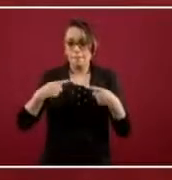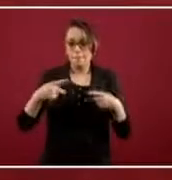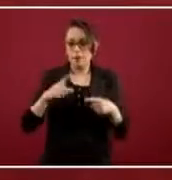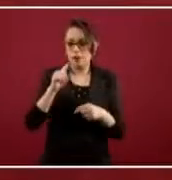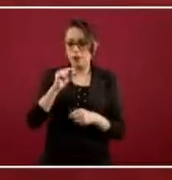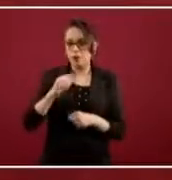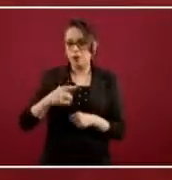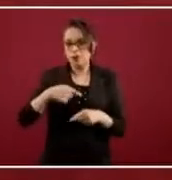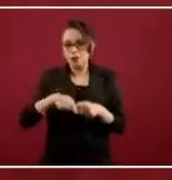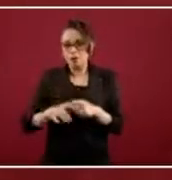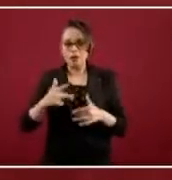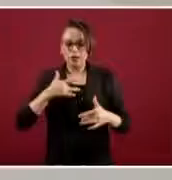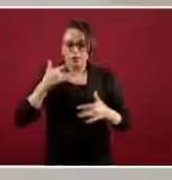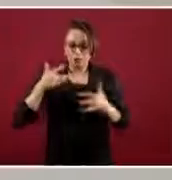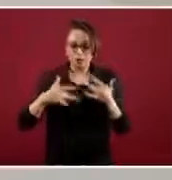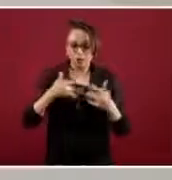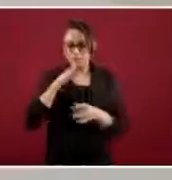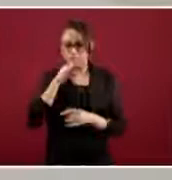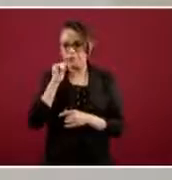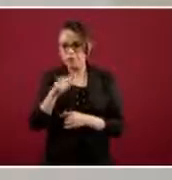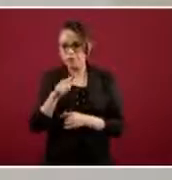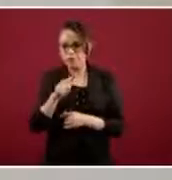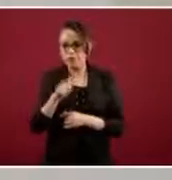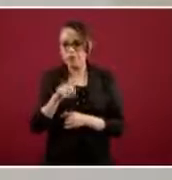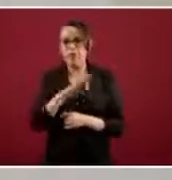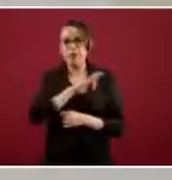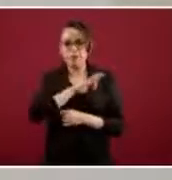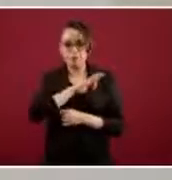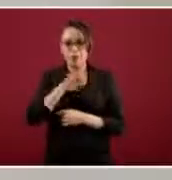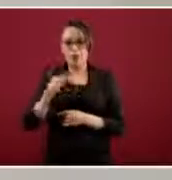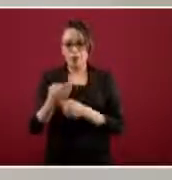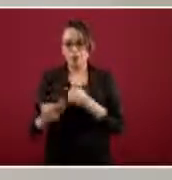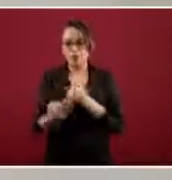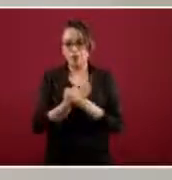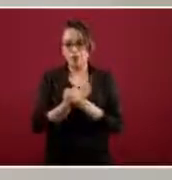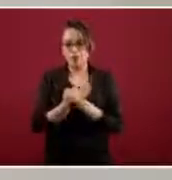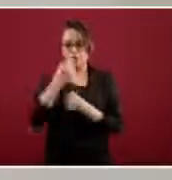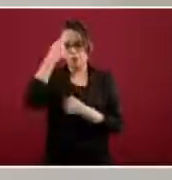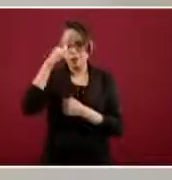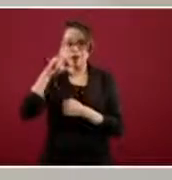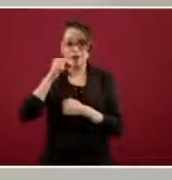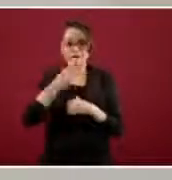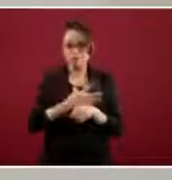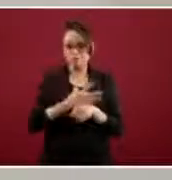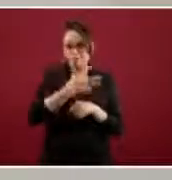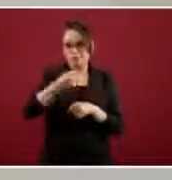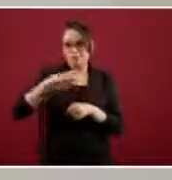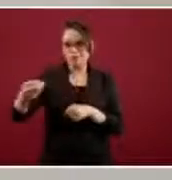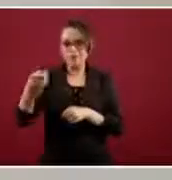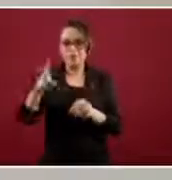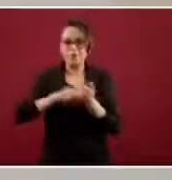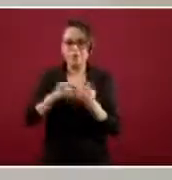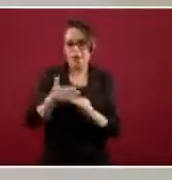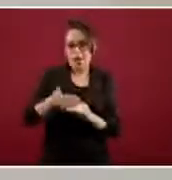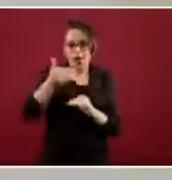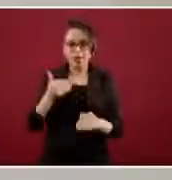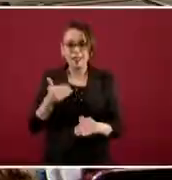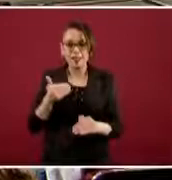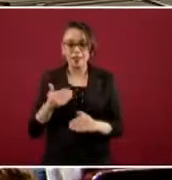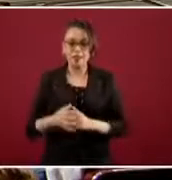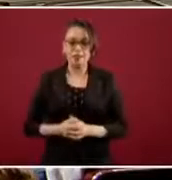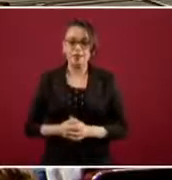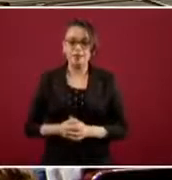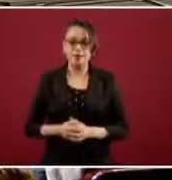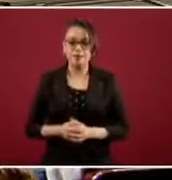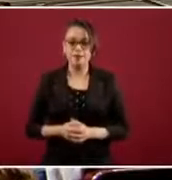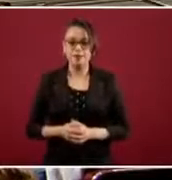síntomas tendrían una protección antes de contagiar. Recordamos aquí que la protección es que